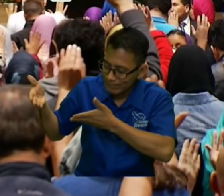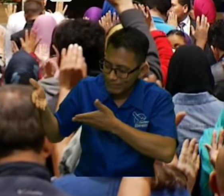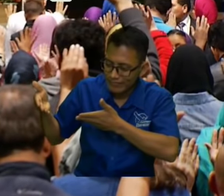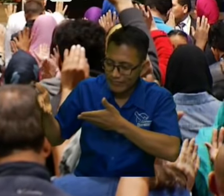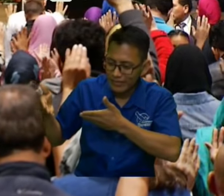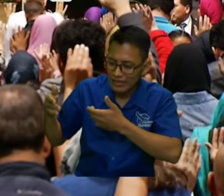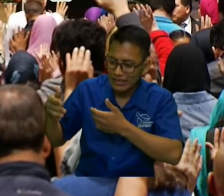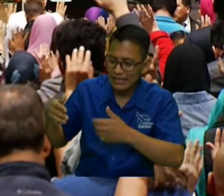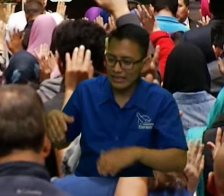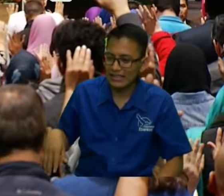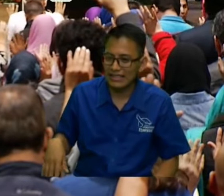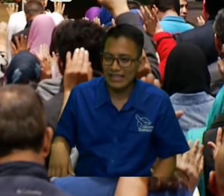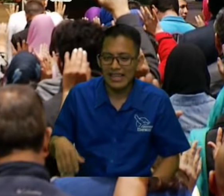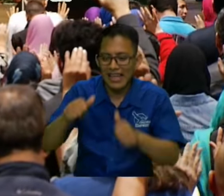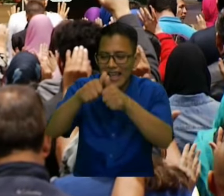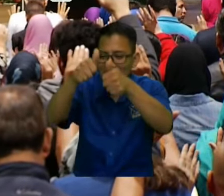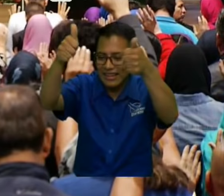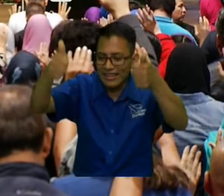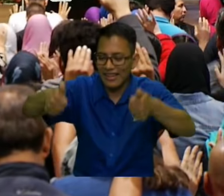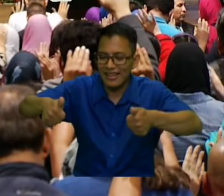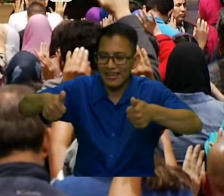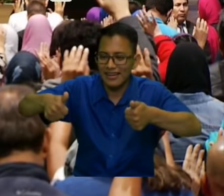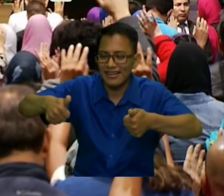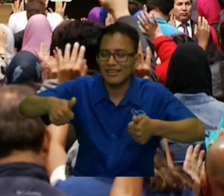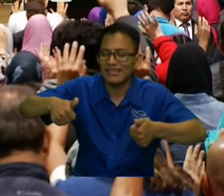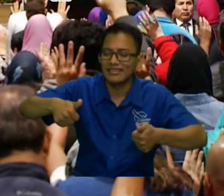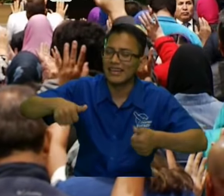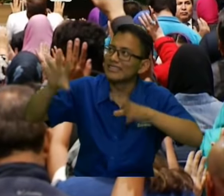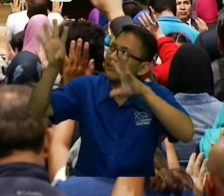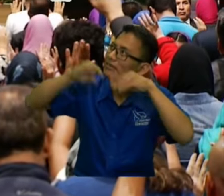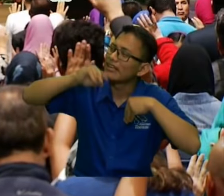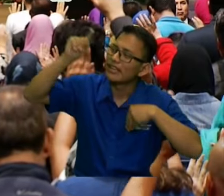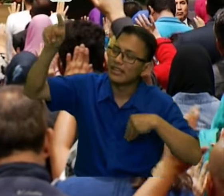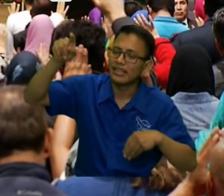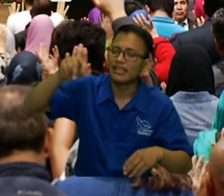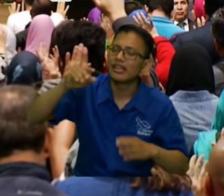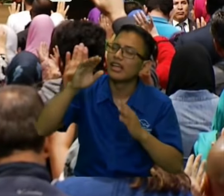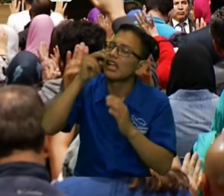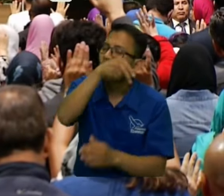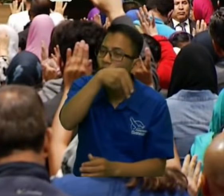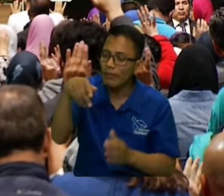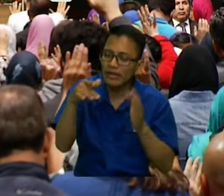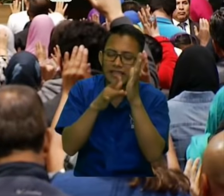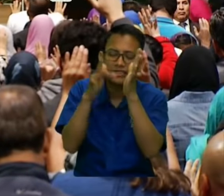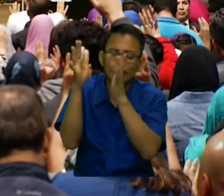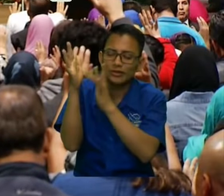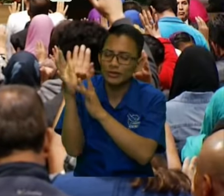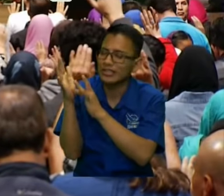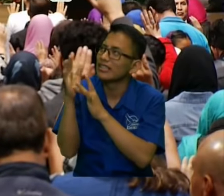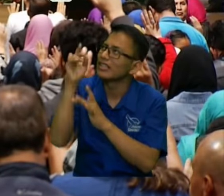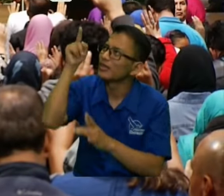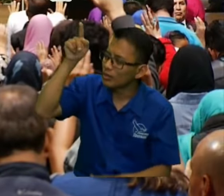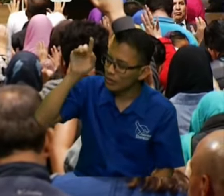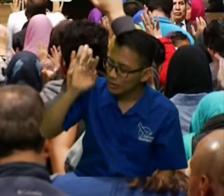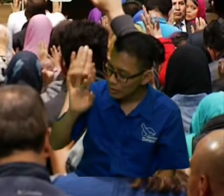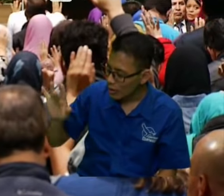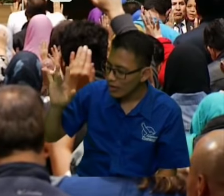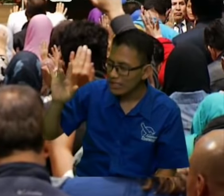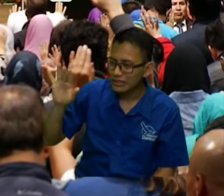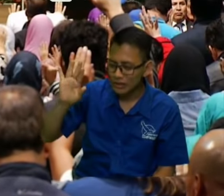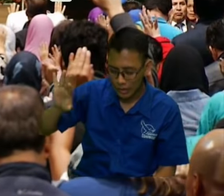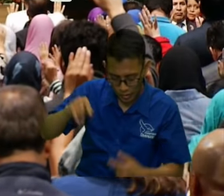para comprometerse contigo. En el nombre de Jesús te pedimos, te solicitamos que tú toques su corazón, Señor, para que